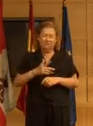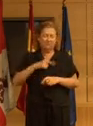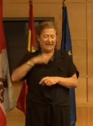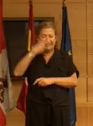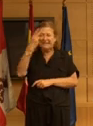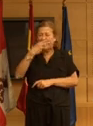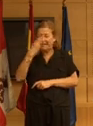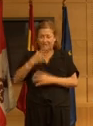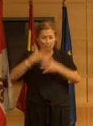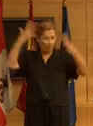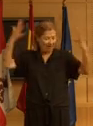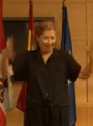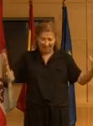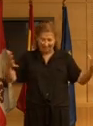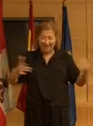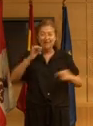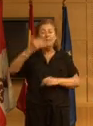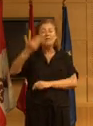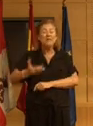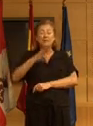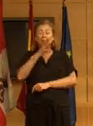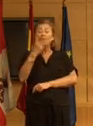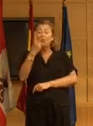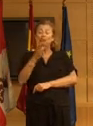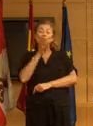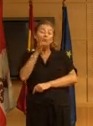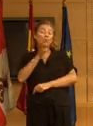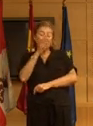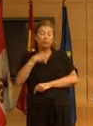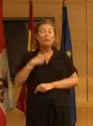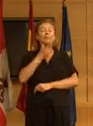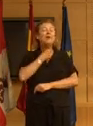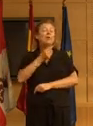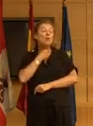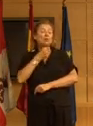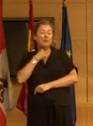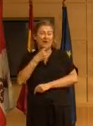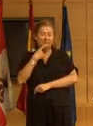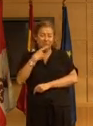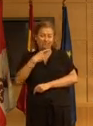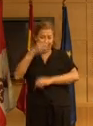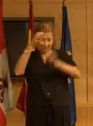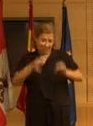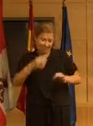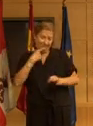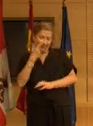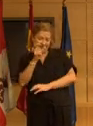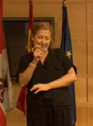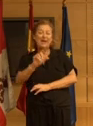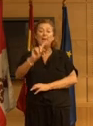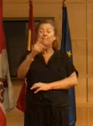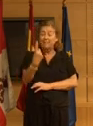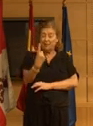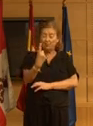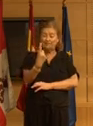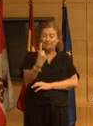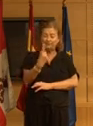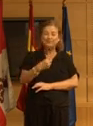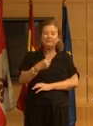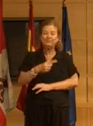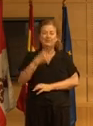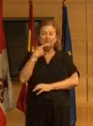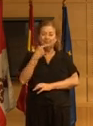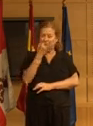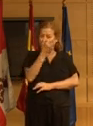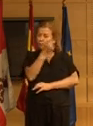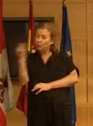interés y principalmente por dos motivos que me gustaría reseñar. En primer lugar, y